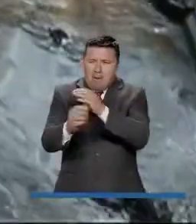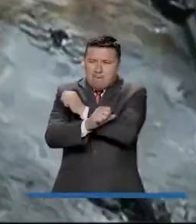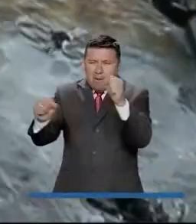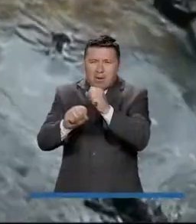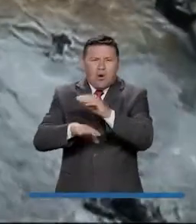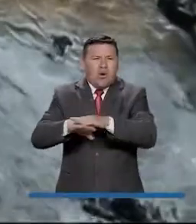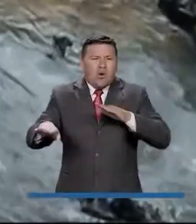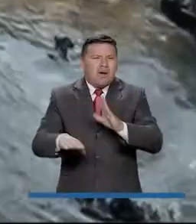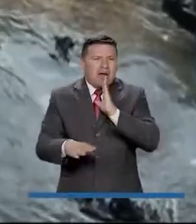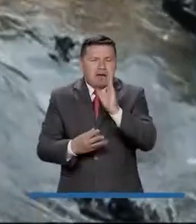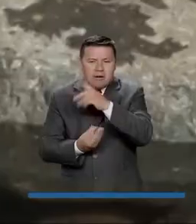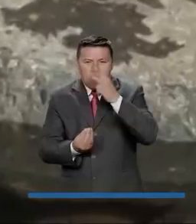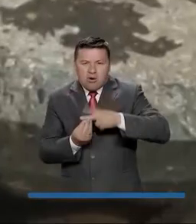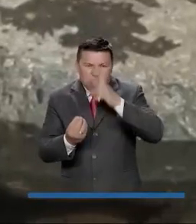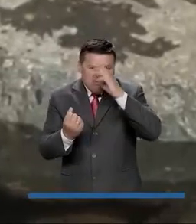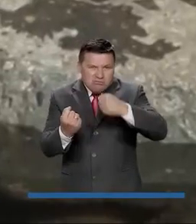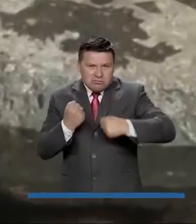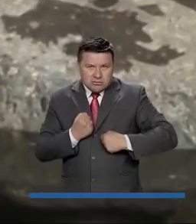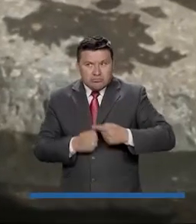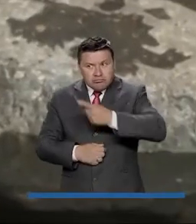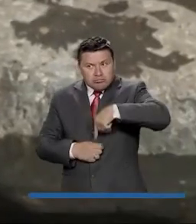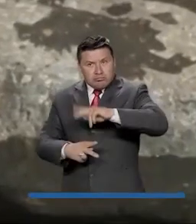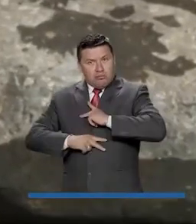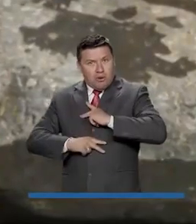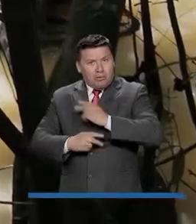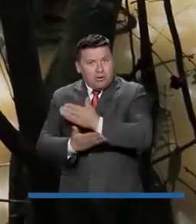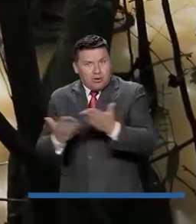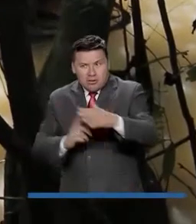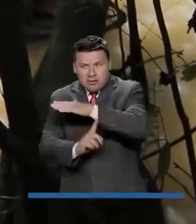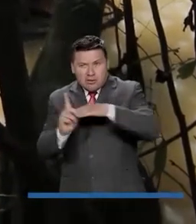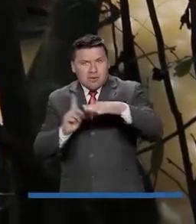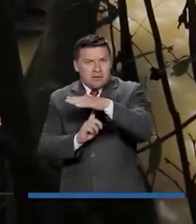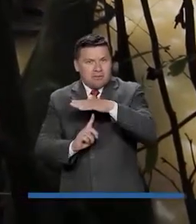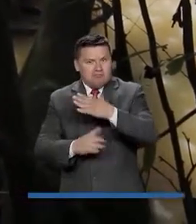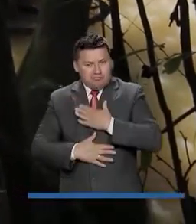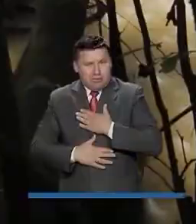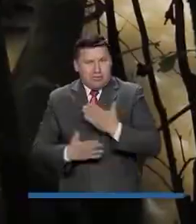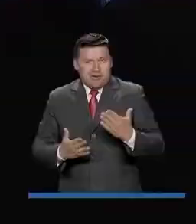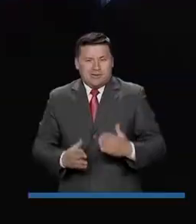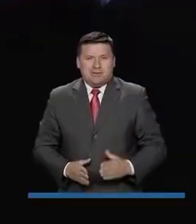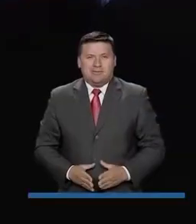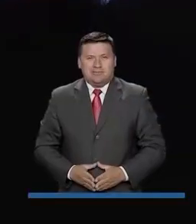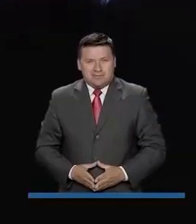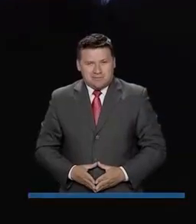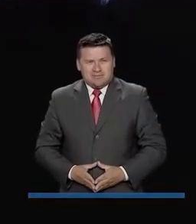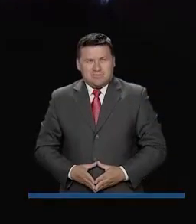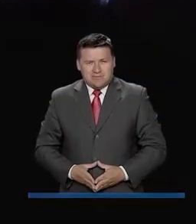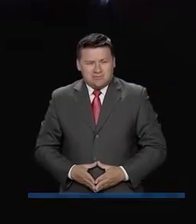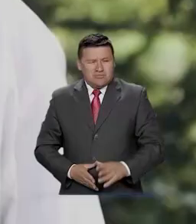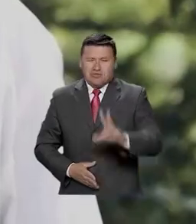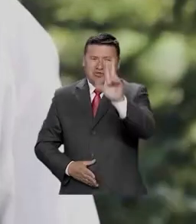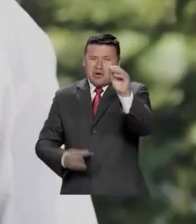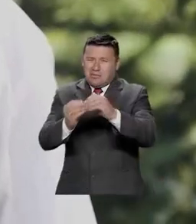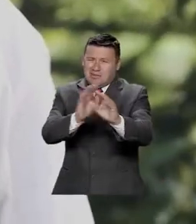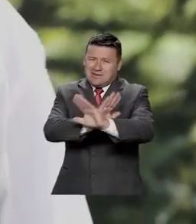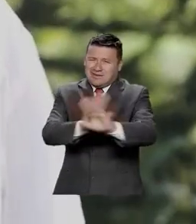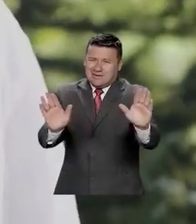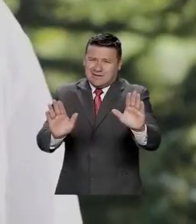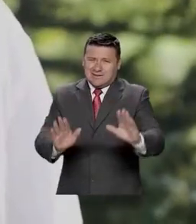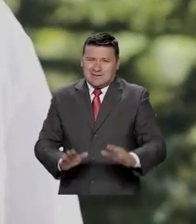más de 1.500 atentados por grupos armados ilegales. Son nuestros recursos, es nuestro medio